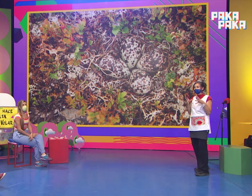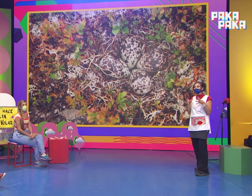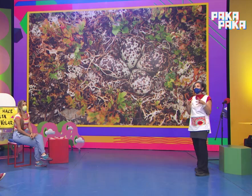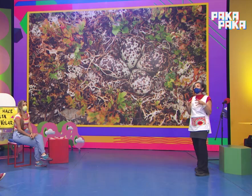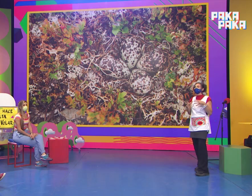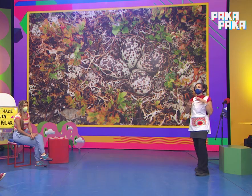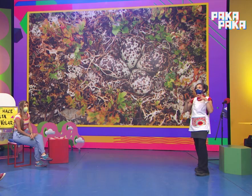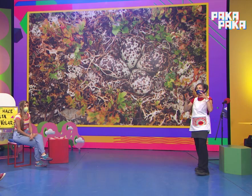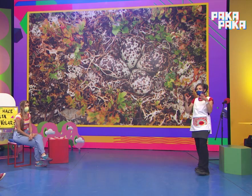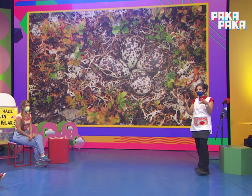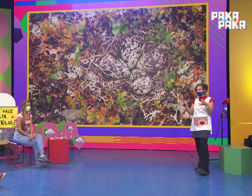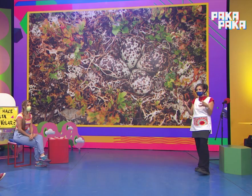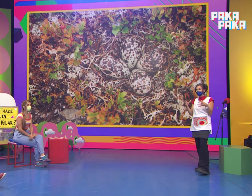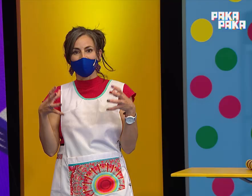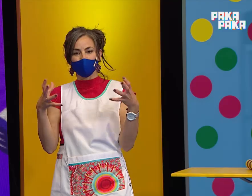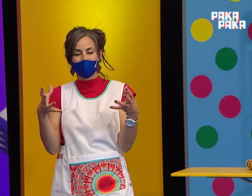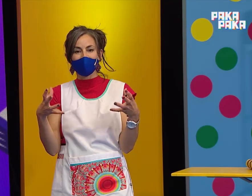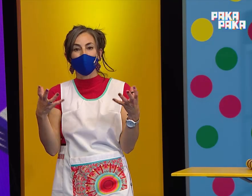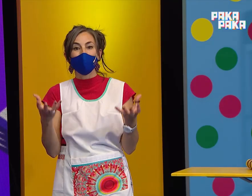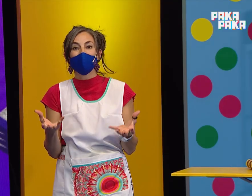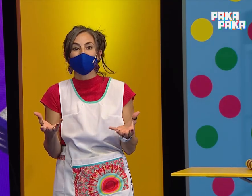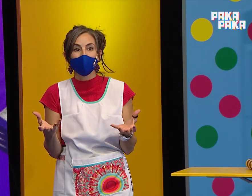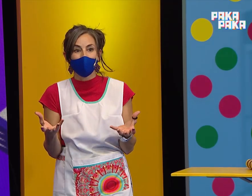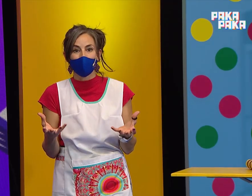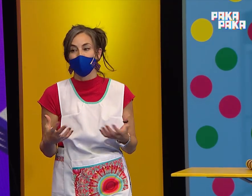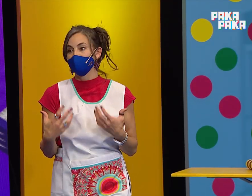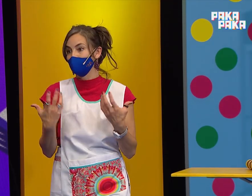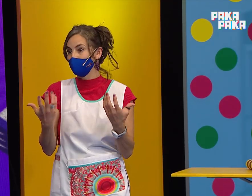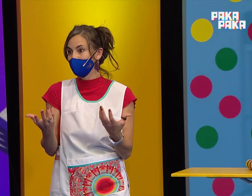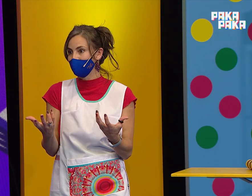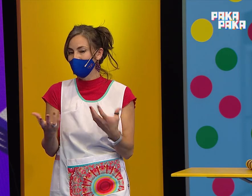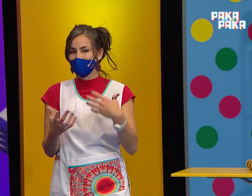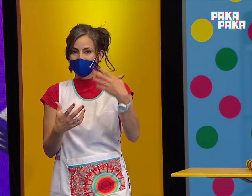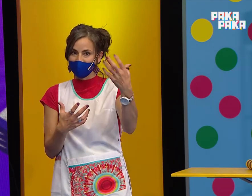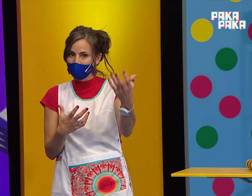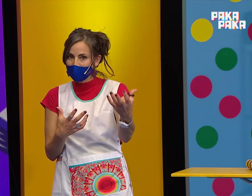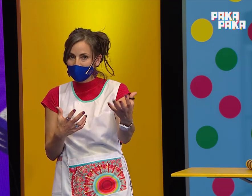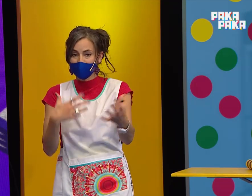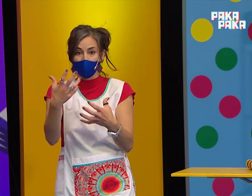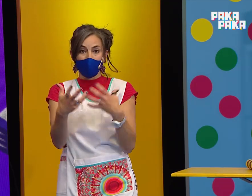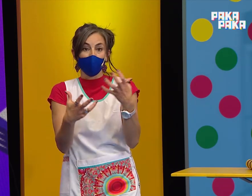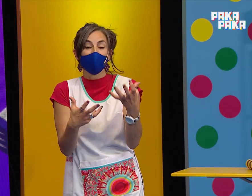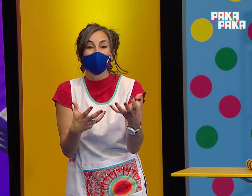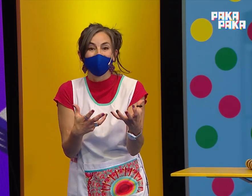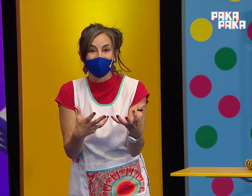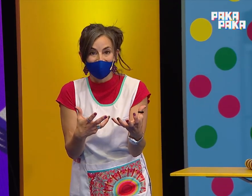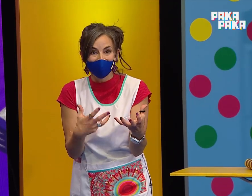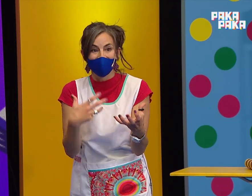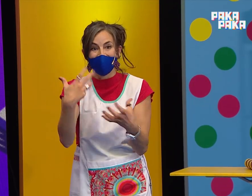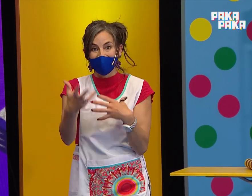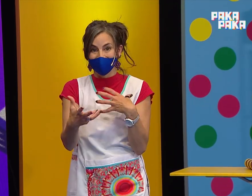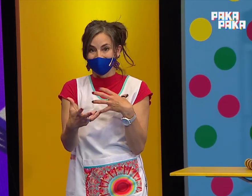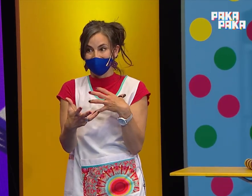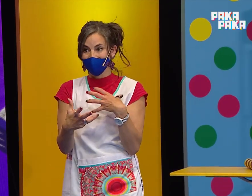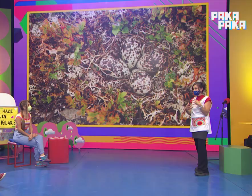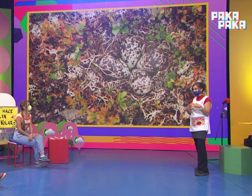todo esto que tiene que ver con la supervivencia, cómo la naturaleza prepara a las aves para poder sobrevivir ante los depredadores o para poder facilitarles